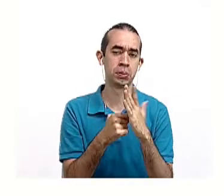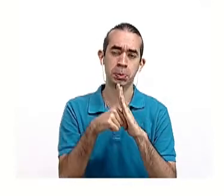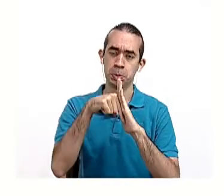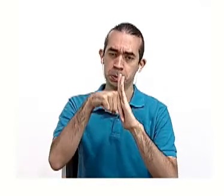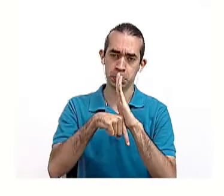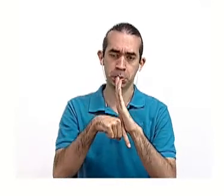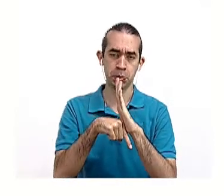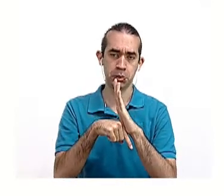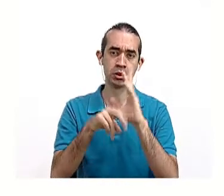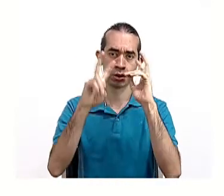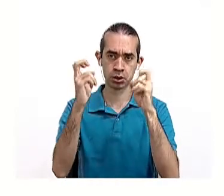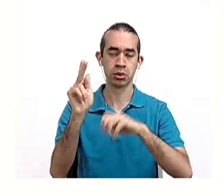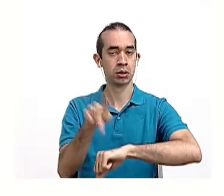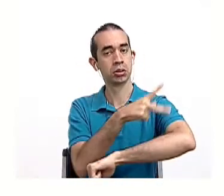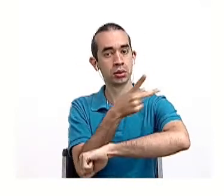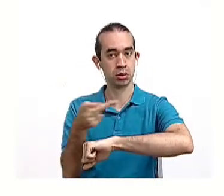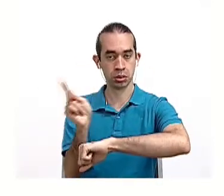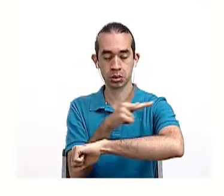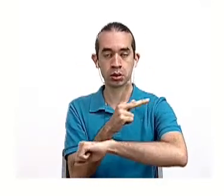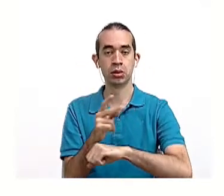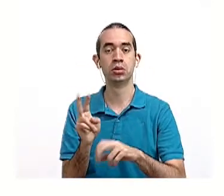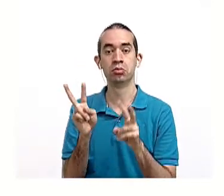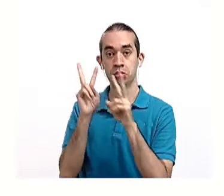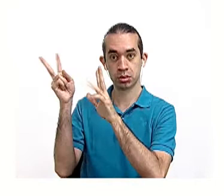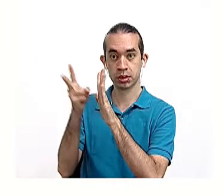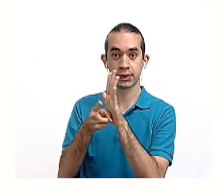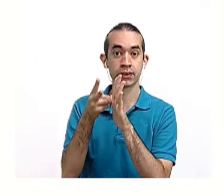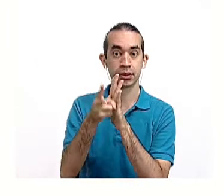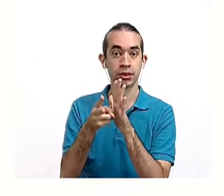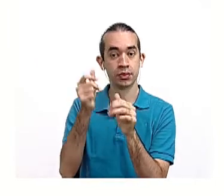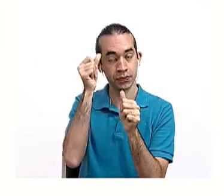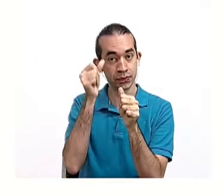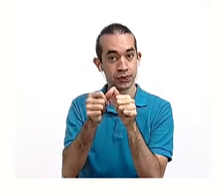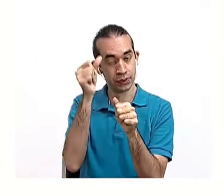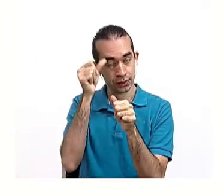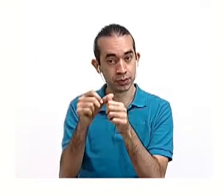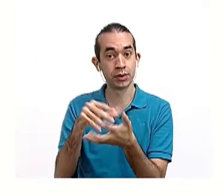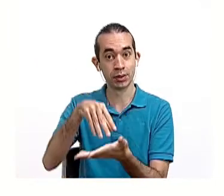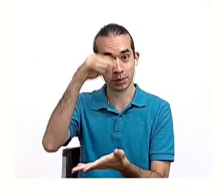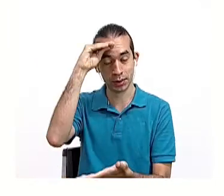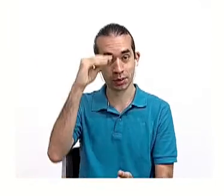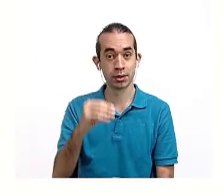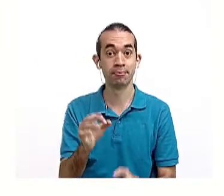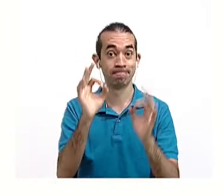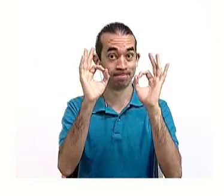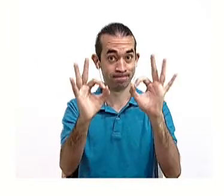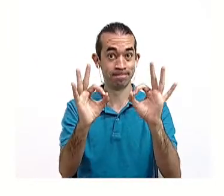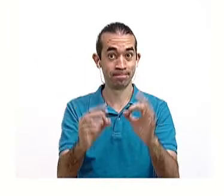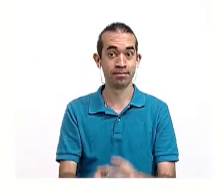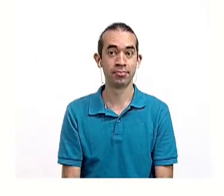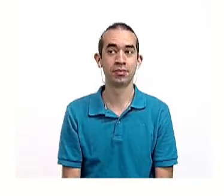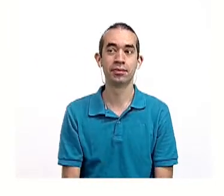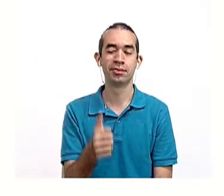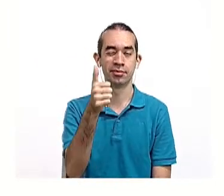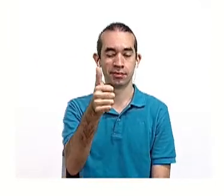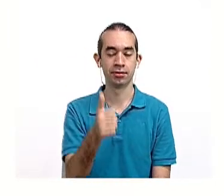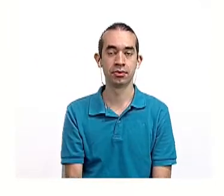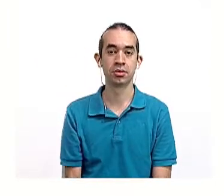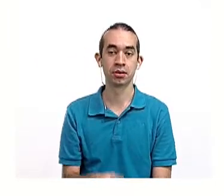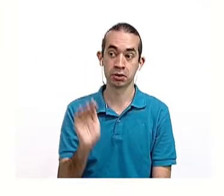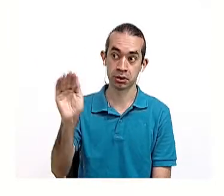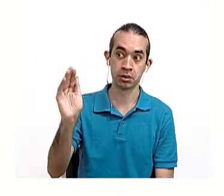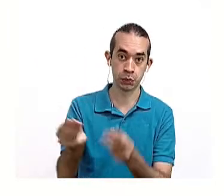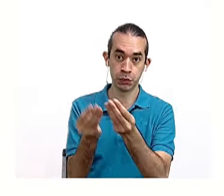poquito sobre el tema de poesía con el siguiente video de Recordando lo Aprendido? ¿Les parece? Bueno, digámosle a